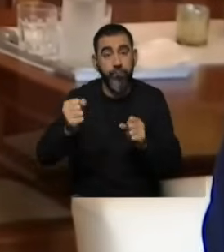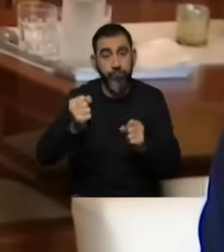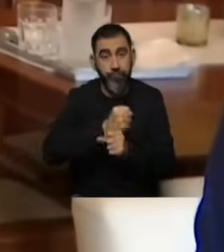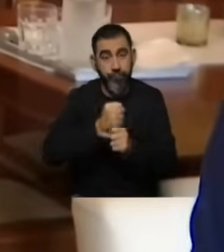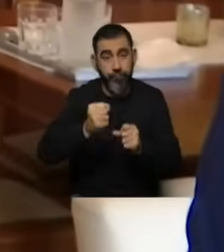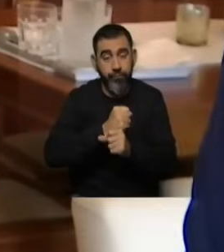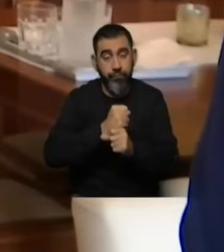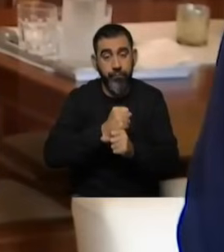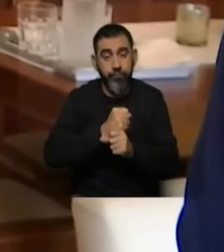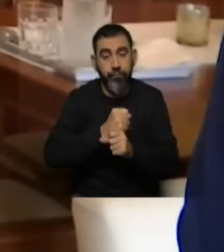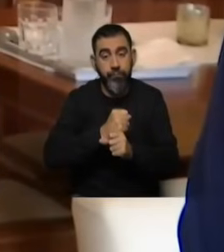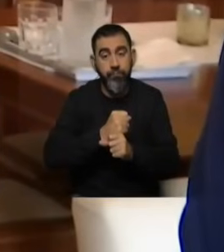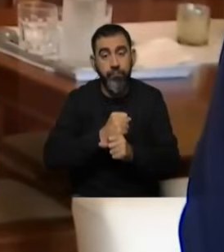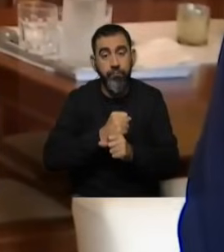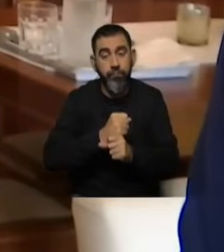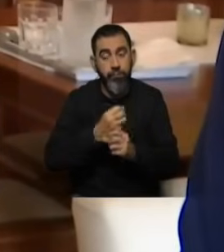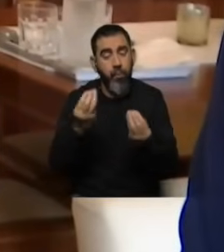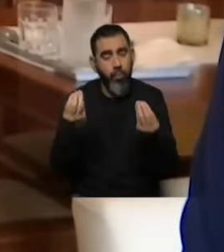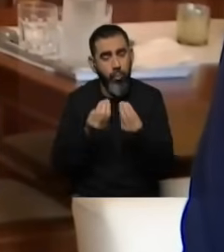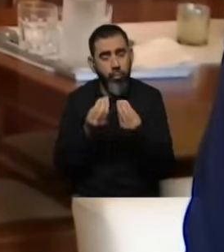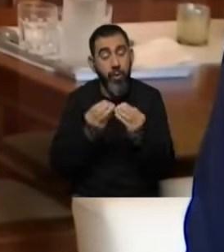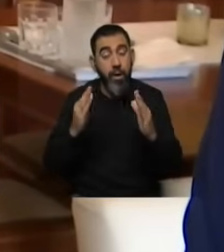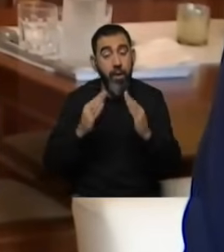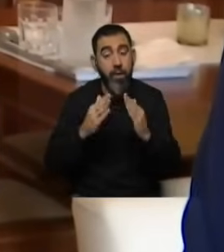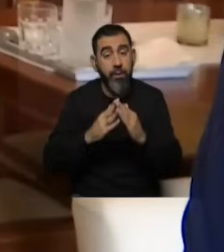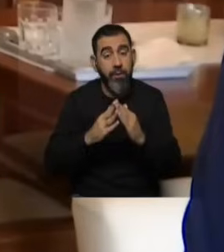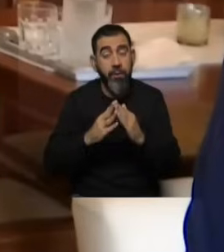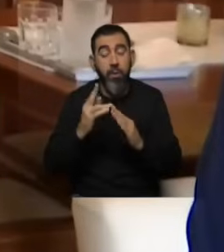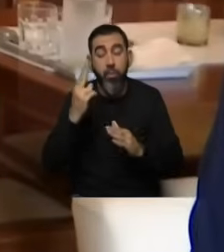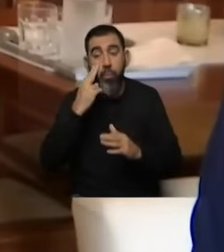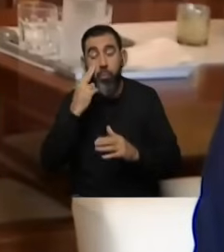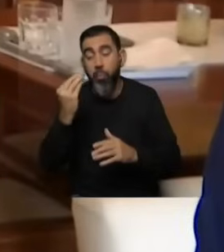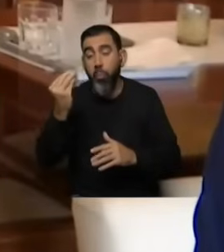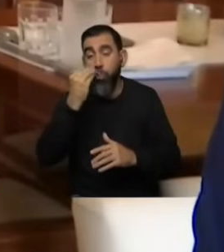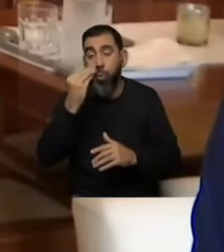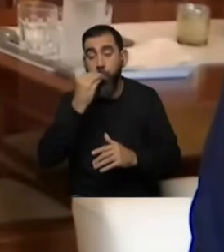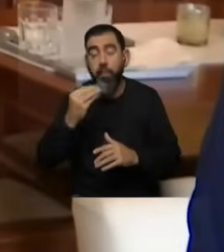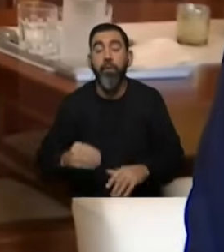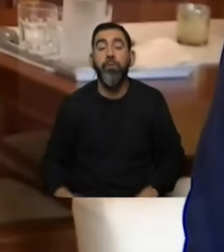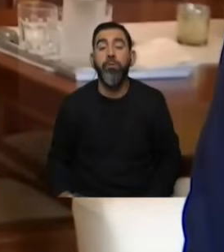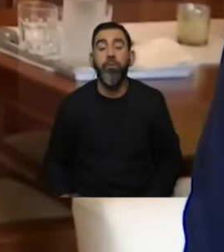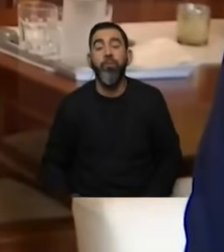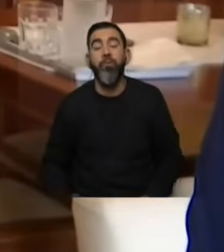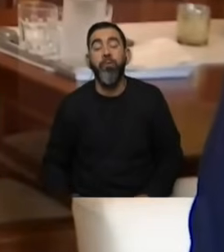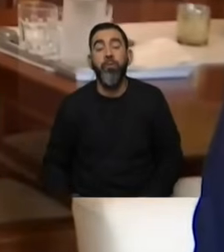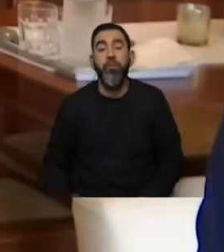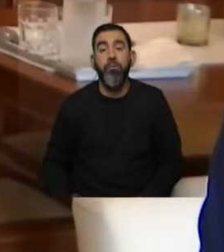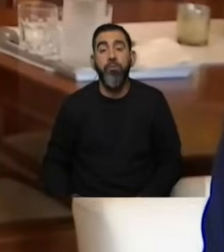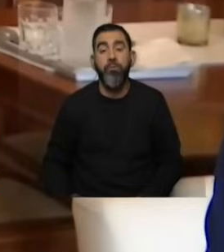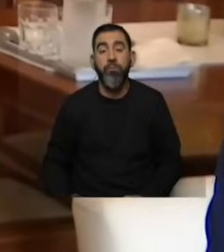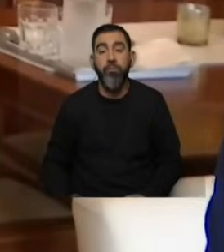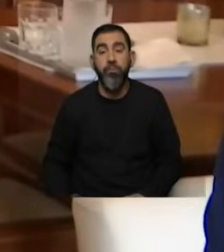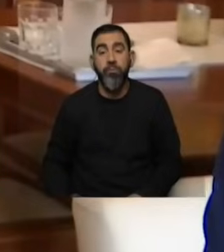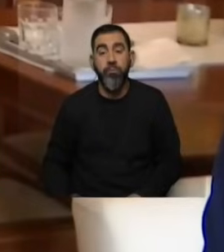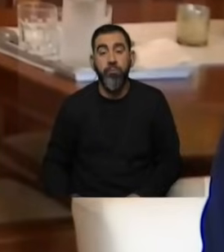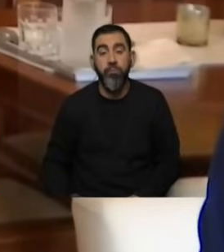confirman Grand cantidad de hogares que tienen inseguridad en torno a esta temática